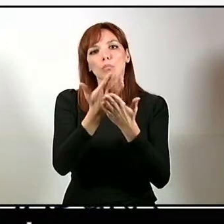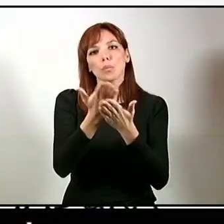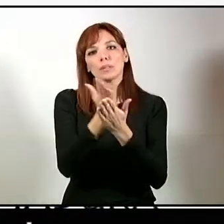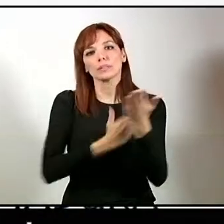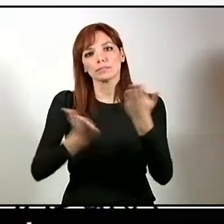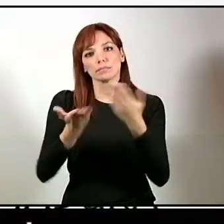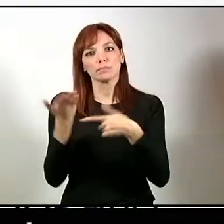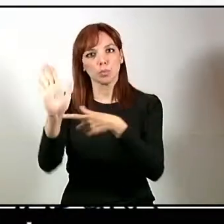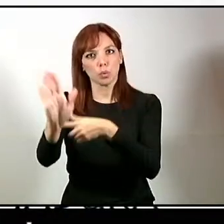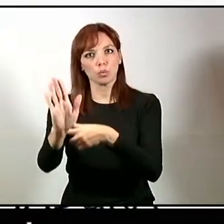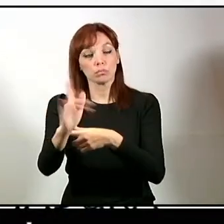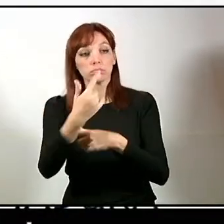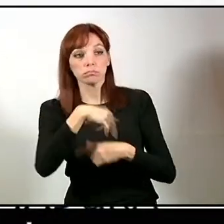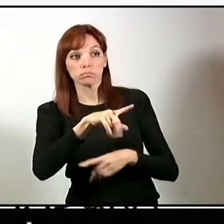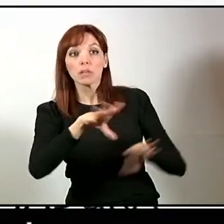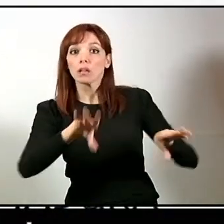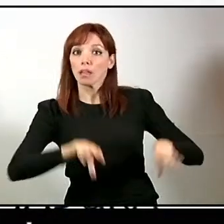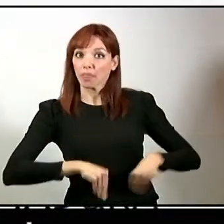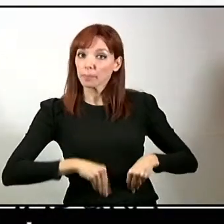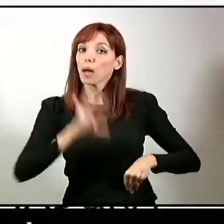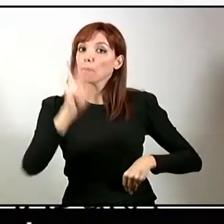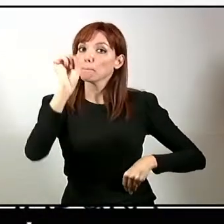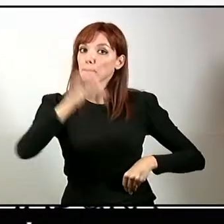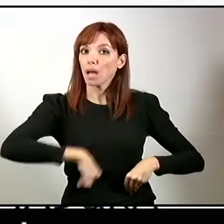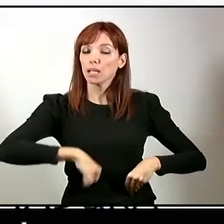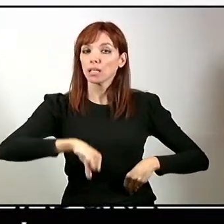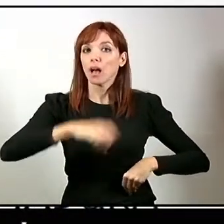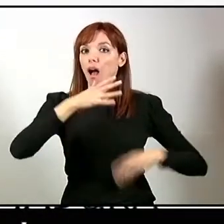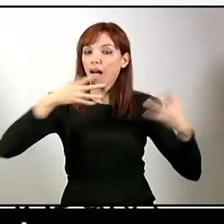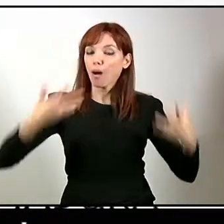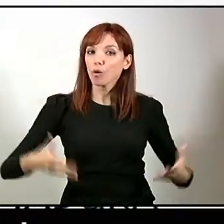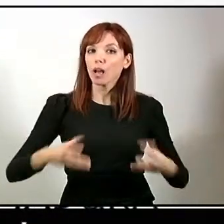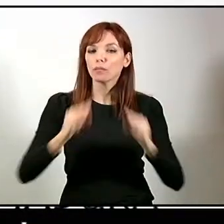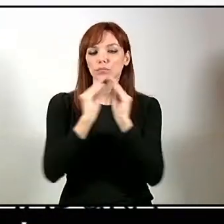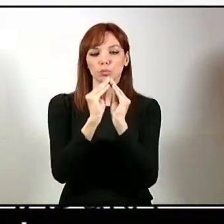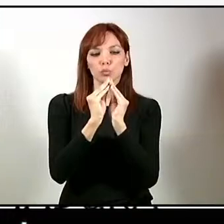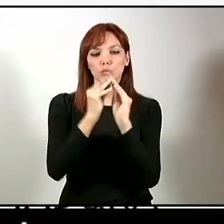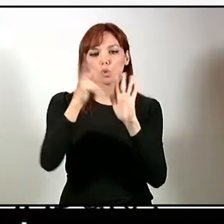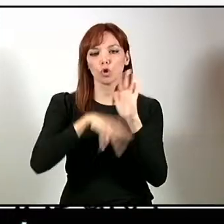han sido aceptadas y estamos en esa modificación de la orden.